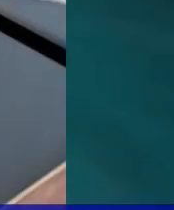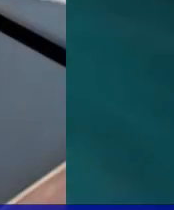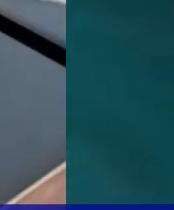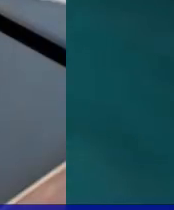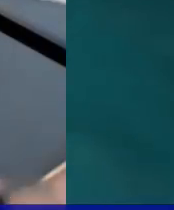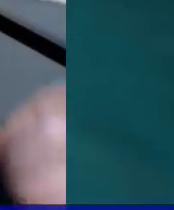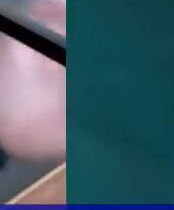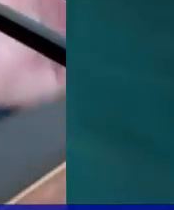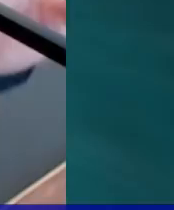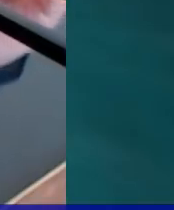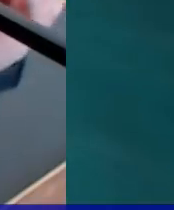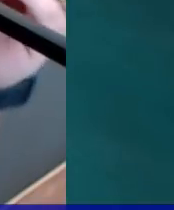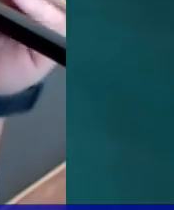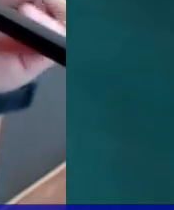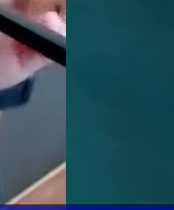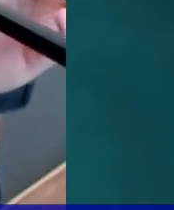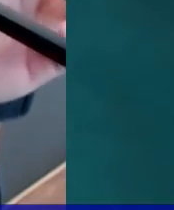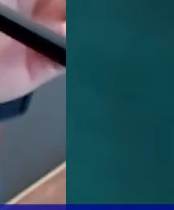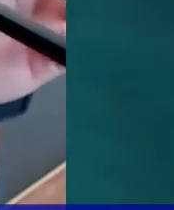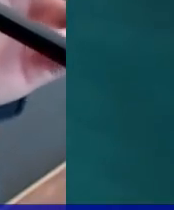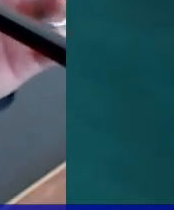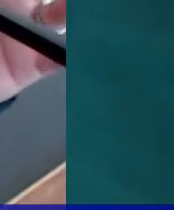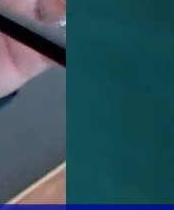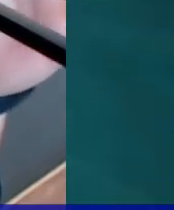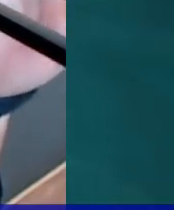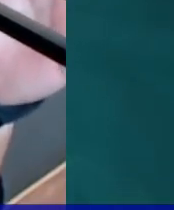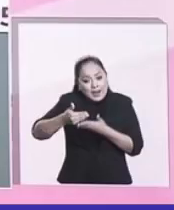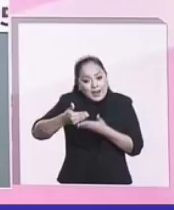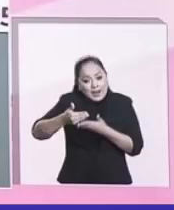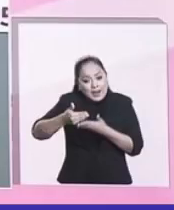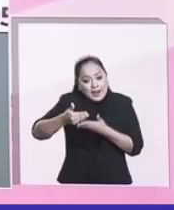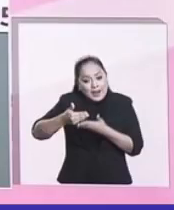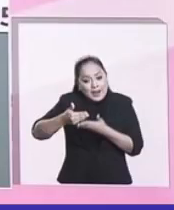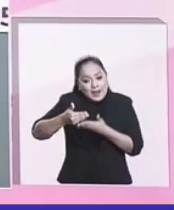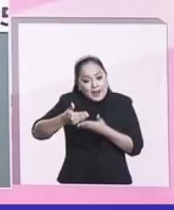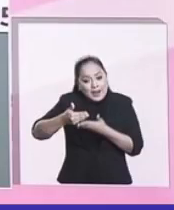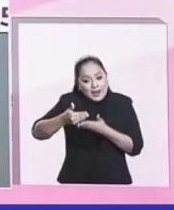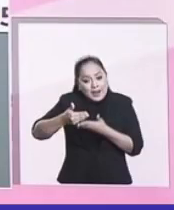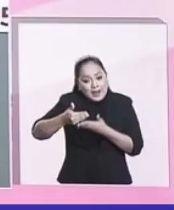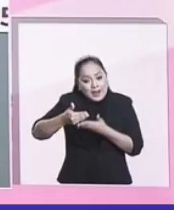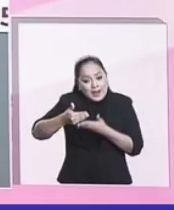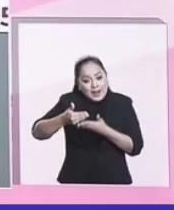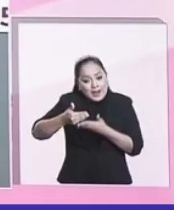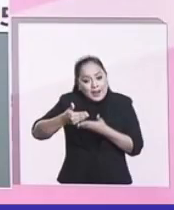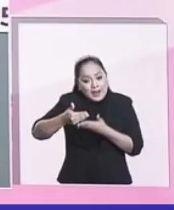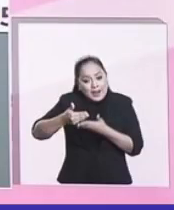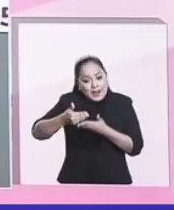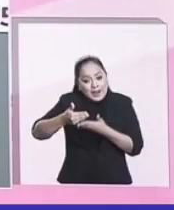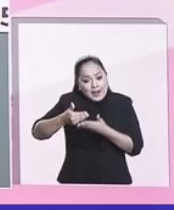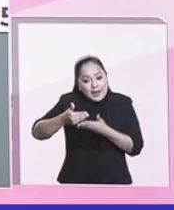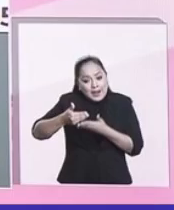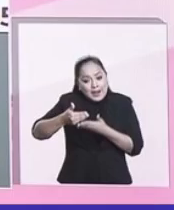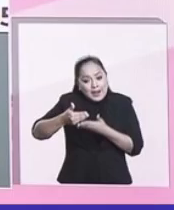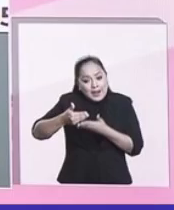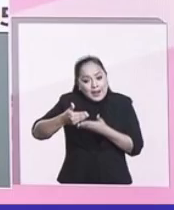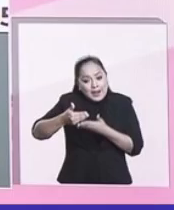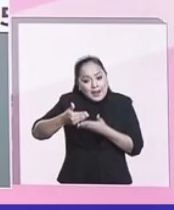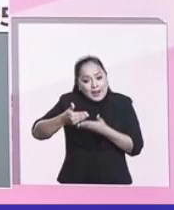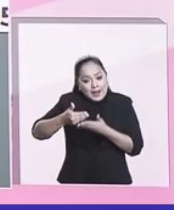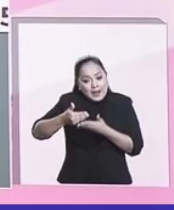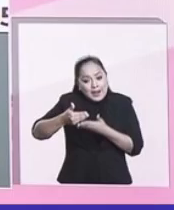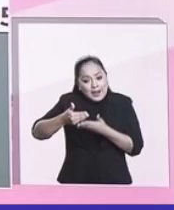corbata negra, que suena una ridiculez, tal vez lo que estamos platicándole, que la gente dice, pues este no es un show de moda, pero la corbata negra